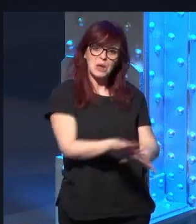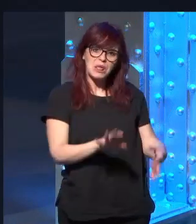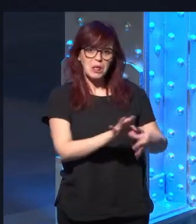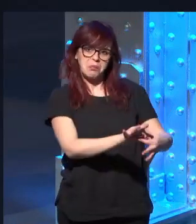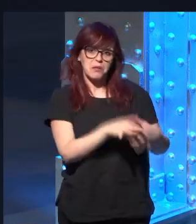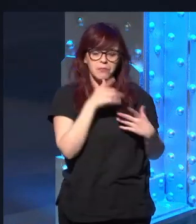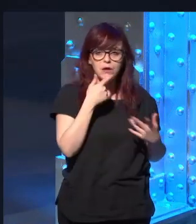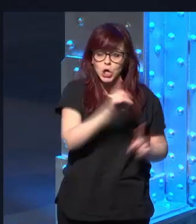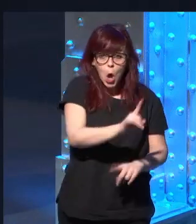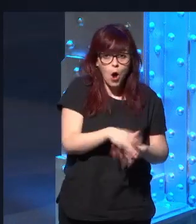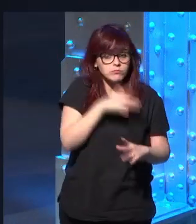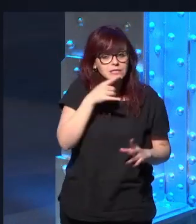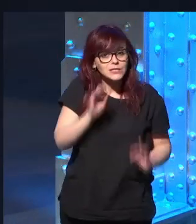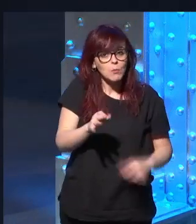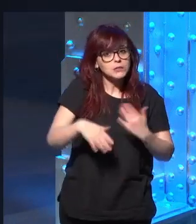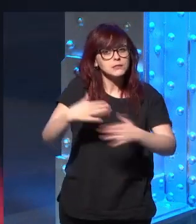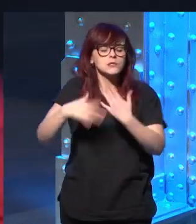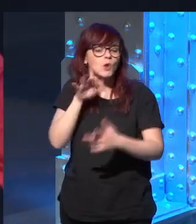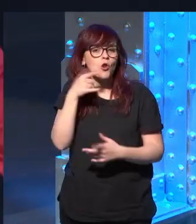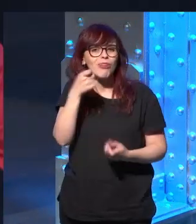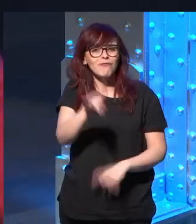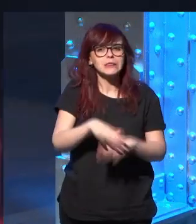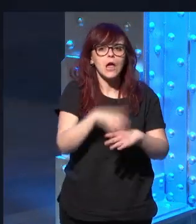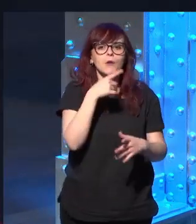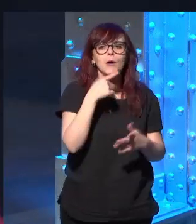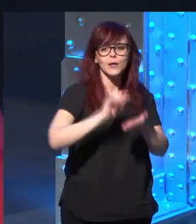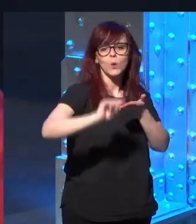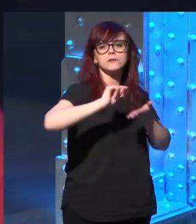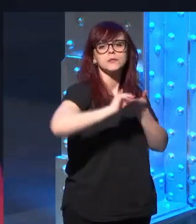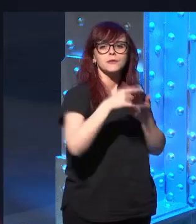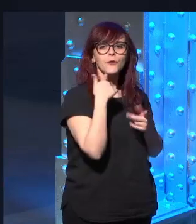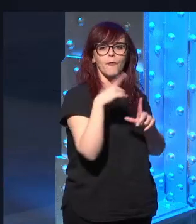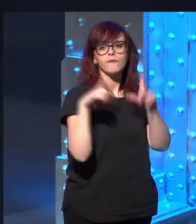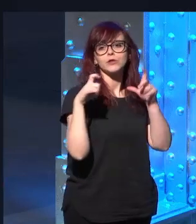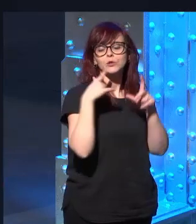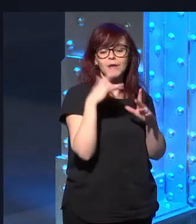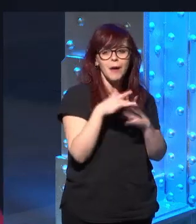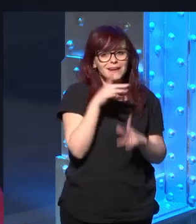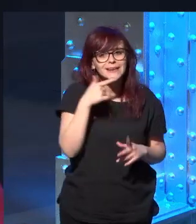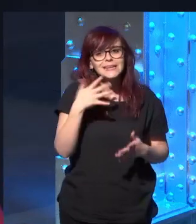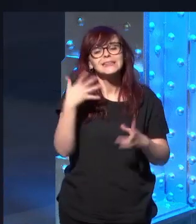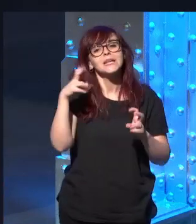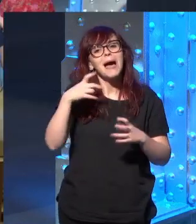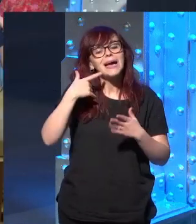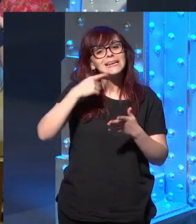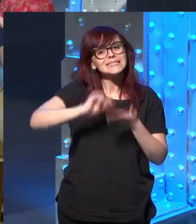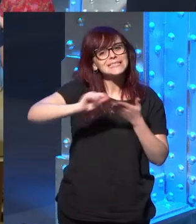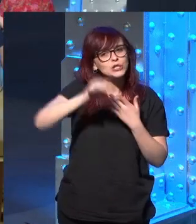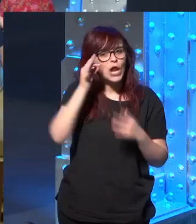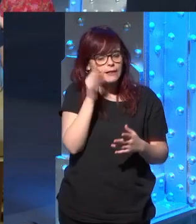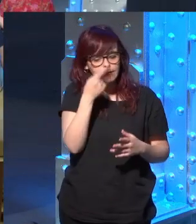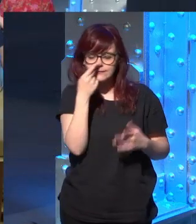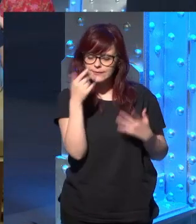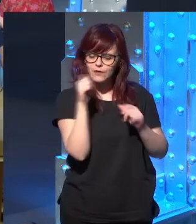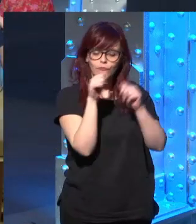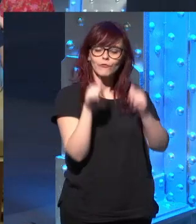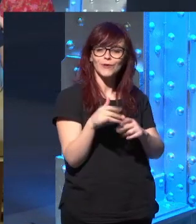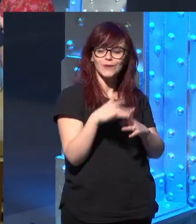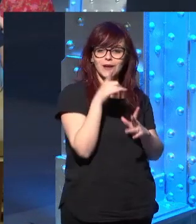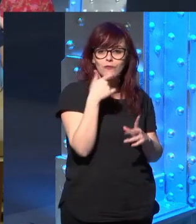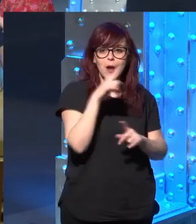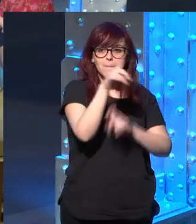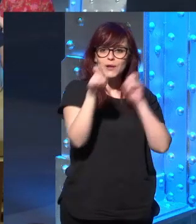con la pluma saliendo entre los dedos mirando al horizonte, ¿no? Oye, hablando de escritora interesante con la pluma, veo aquí que tenemos una